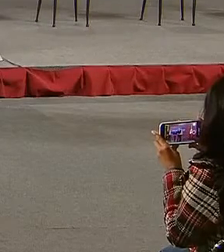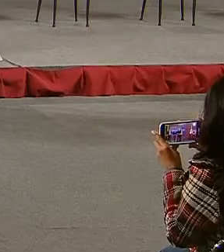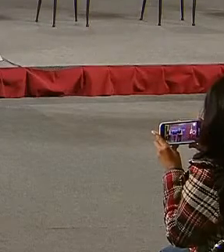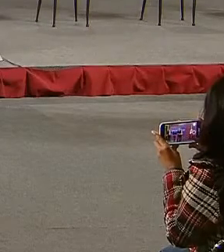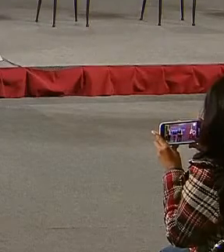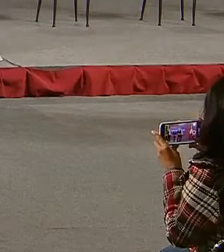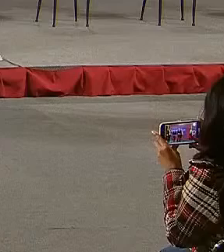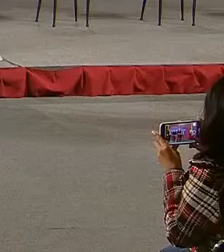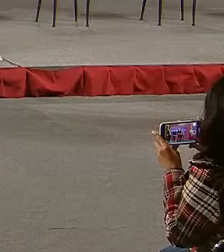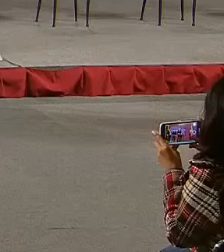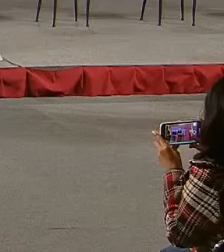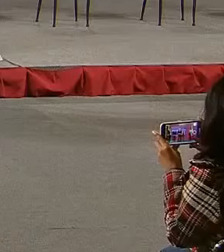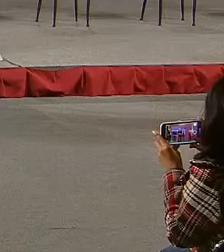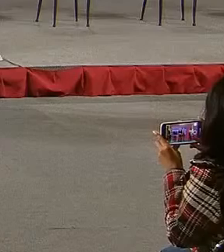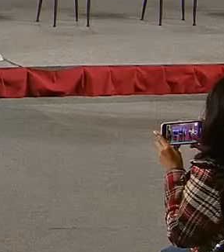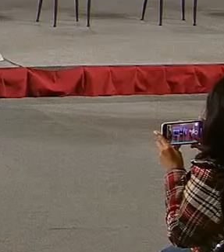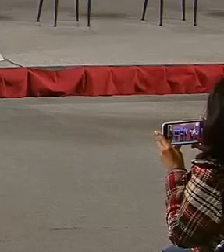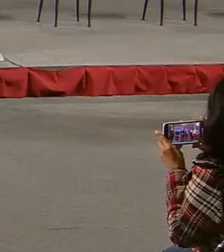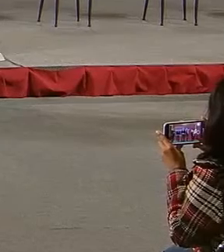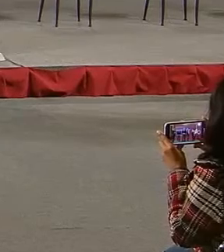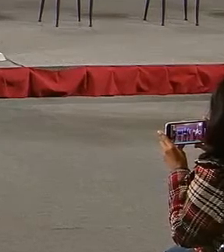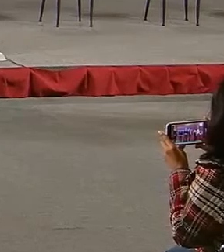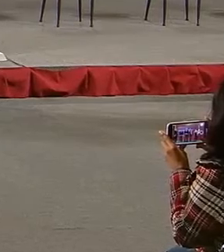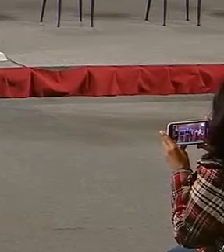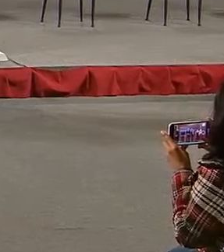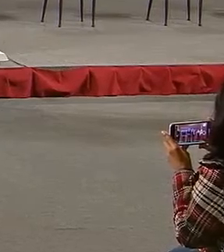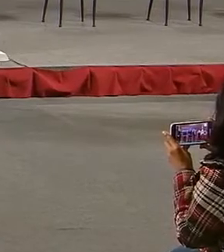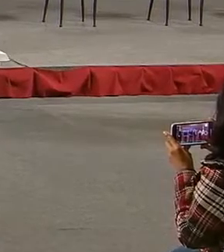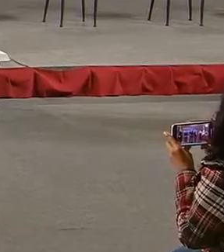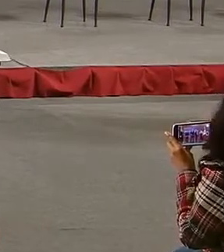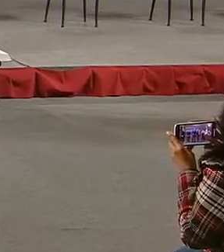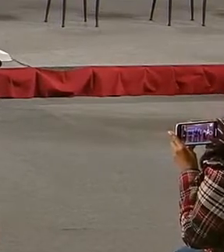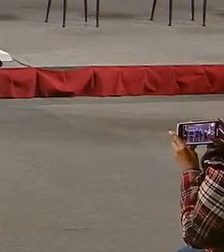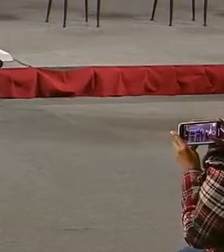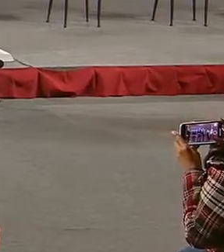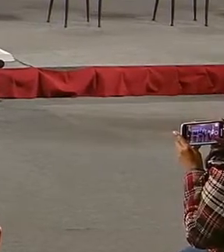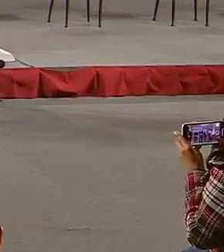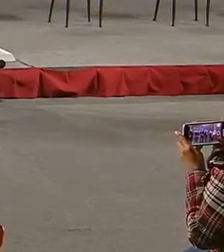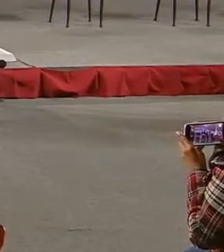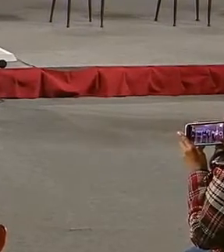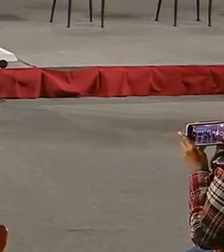Vamos a invitar al presidente de la Concanaco que nos acompañe,